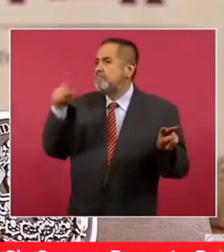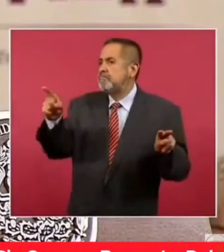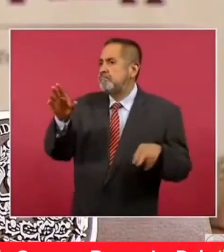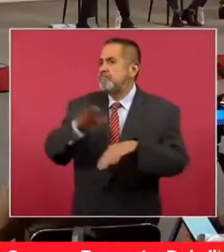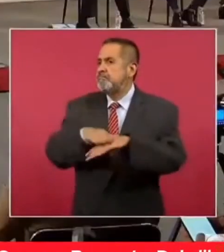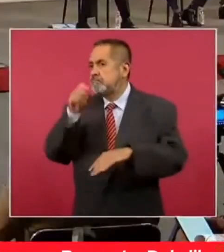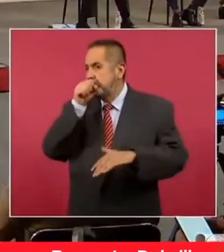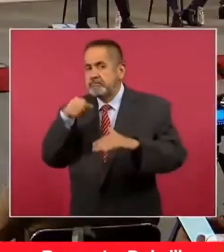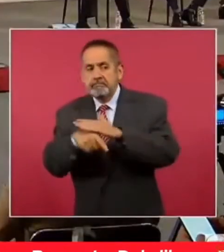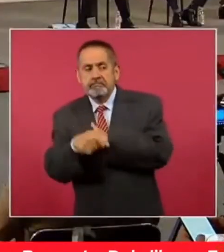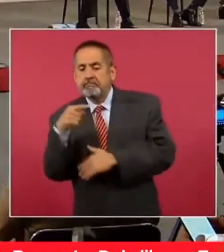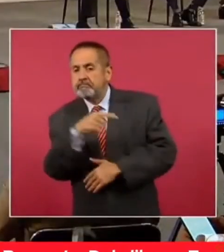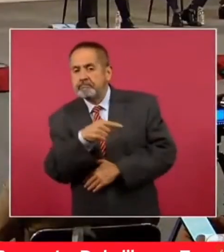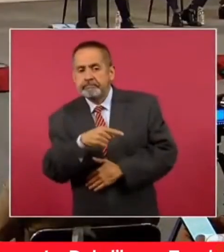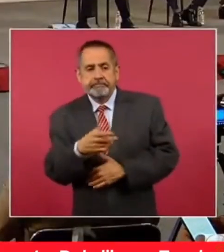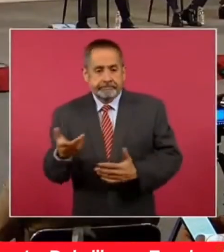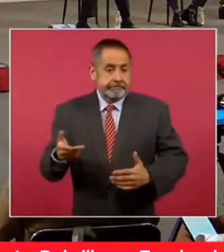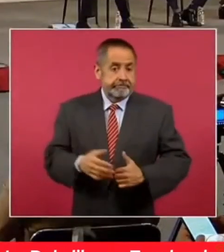Siguiente.